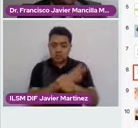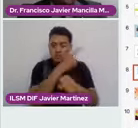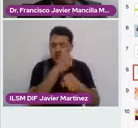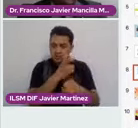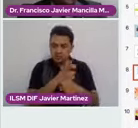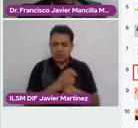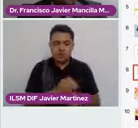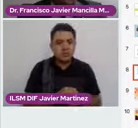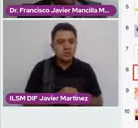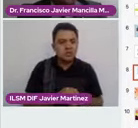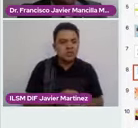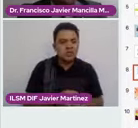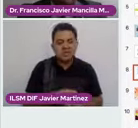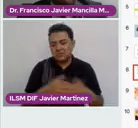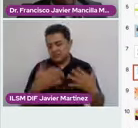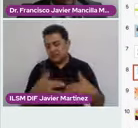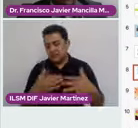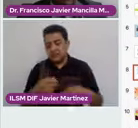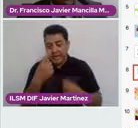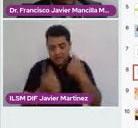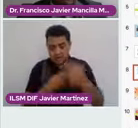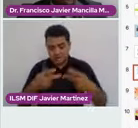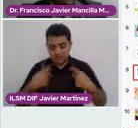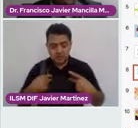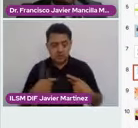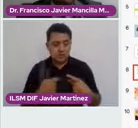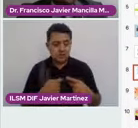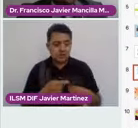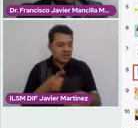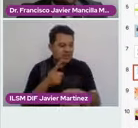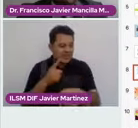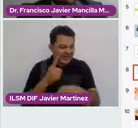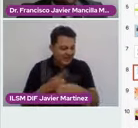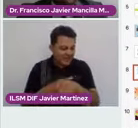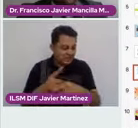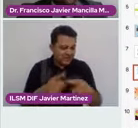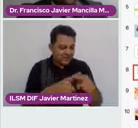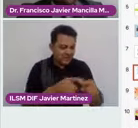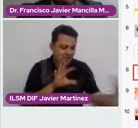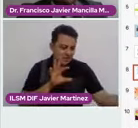tenido alguna repercusión sobre la cóclea, ¿sí? Y que su manera